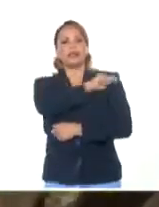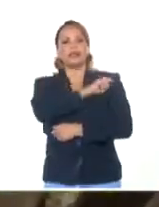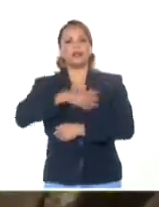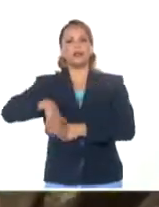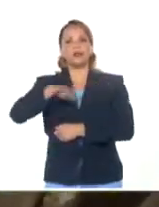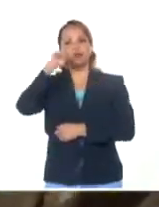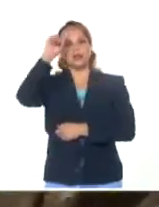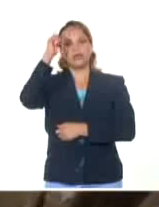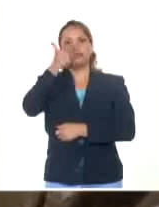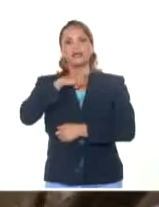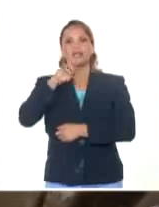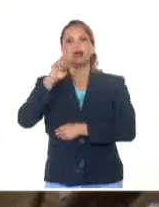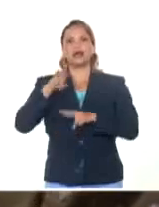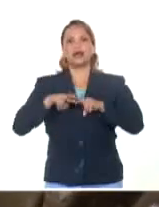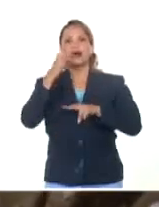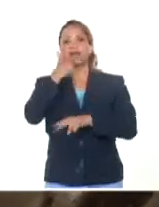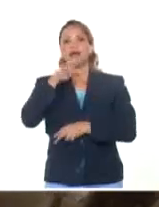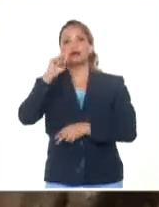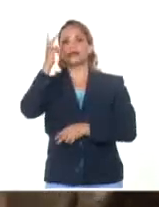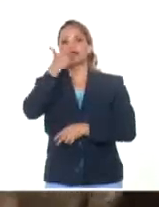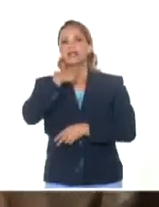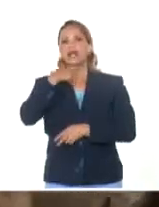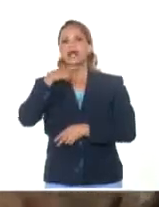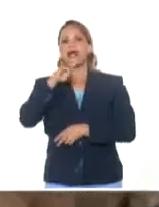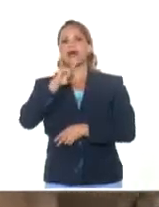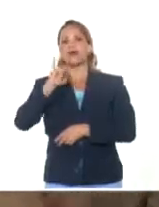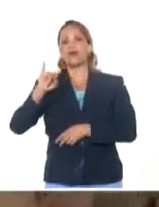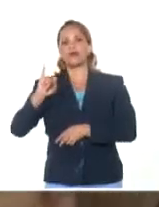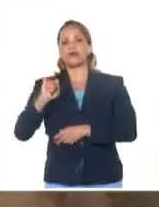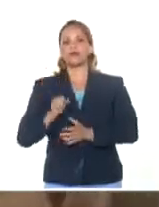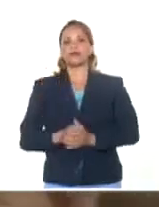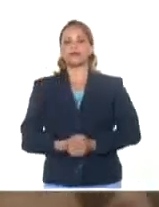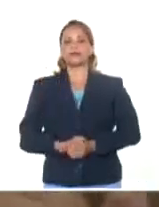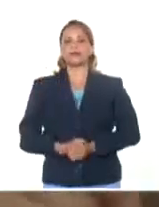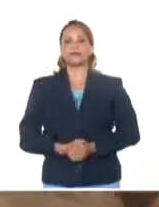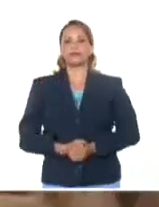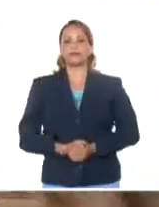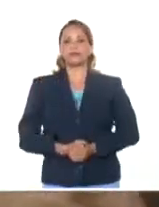saharaui. Lisbeth Aviague, Sistema Informativo de la Televisión Cubana.